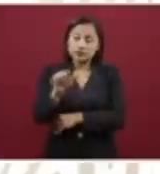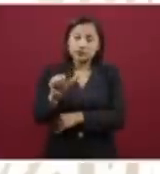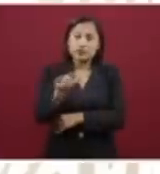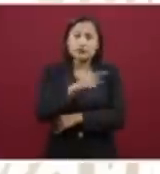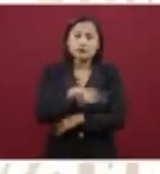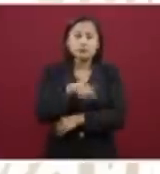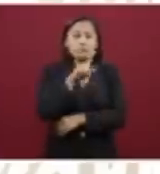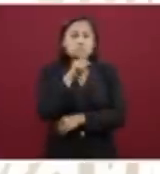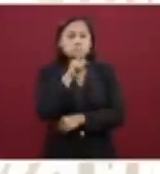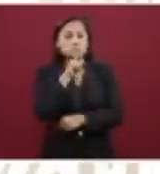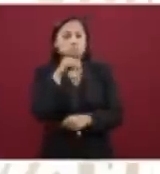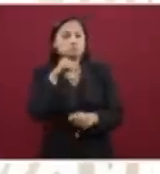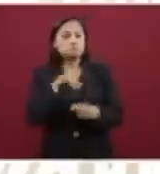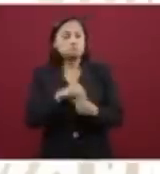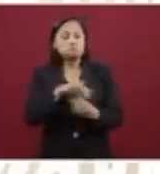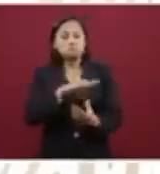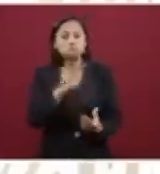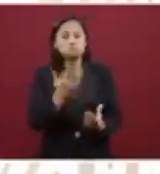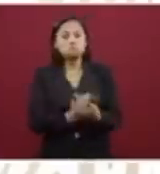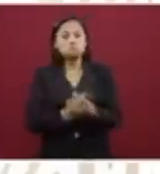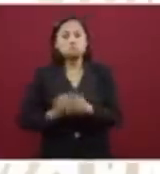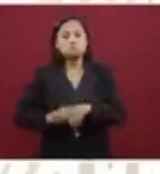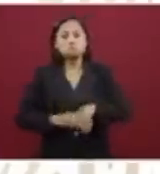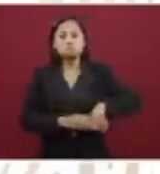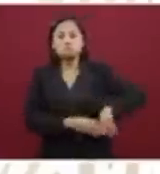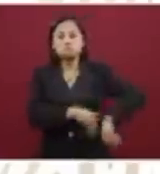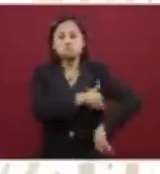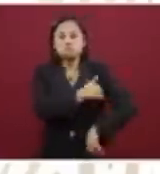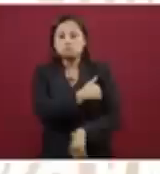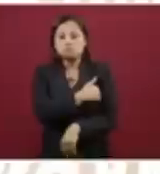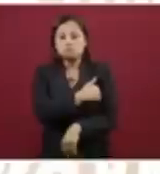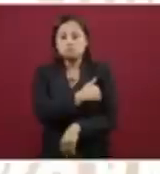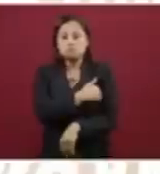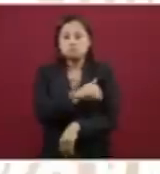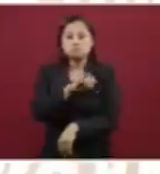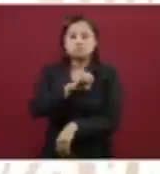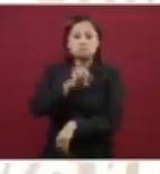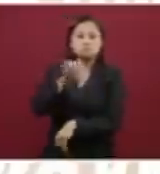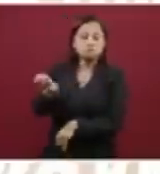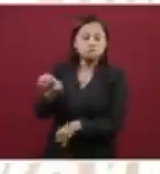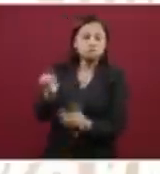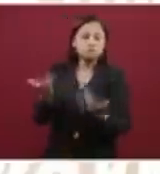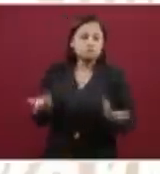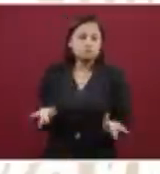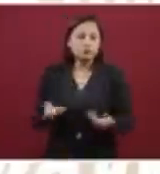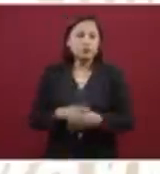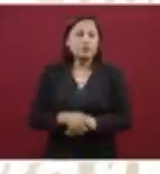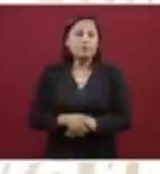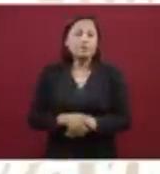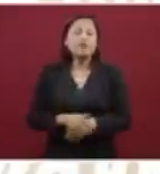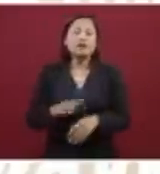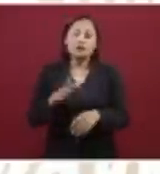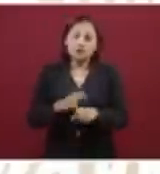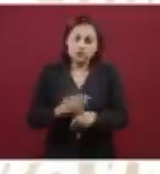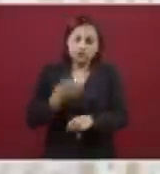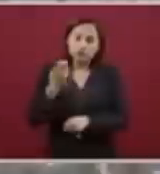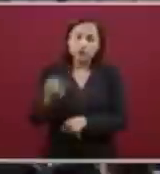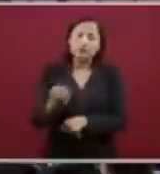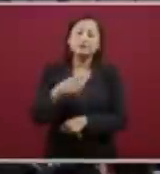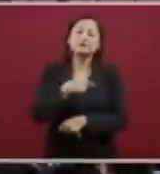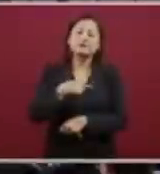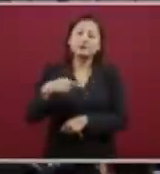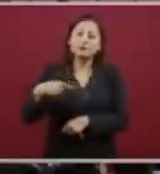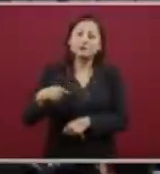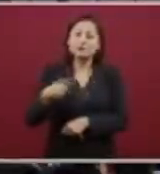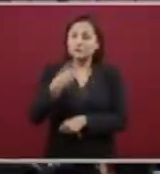archivio search y robo y se mintió sin recato por ello hemos afirmado reiteradamente que